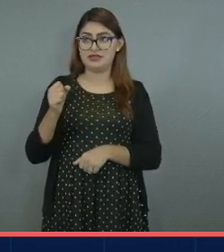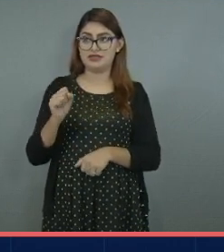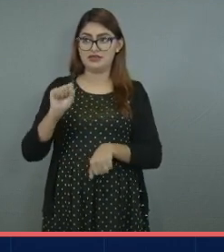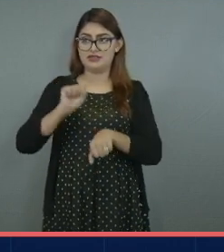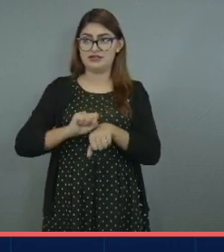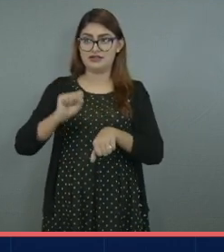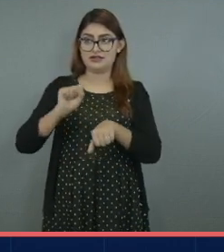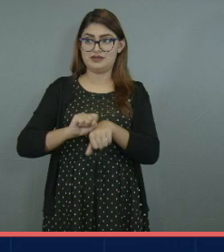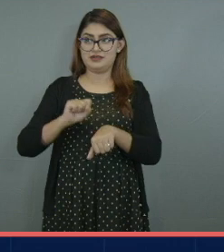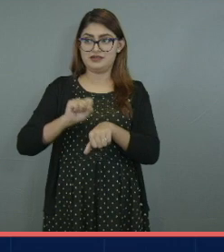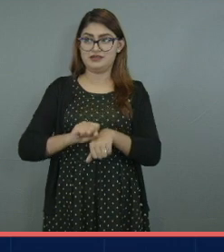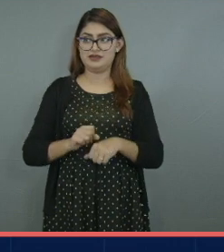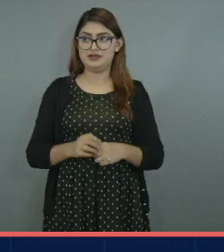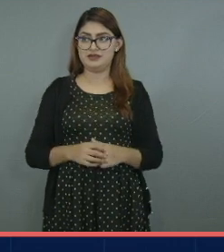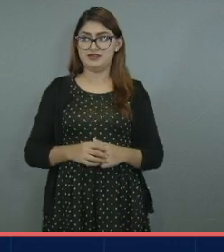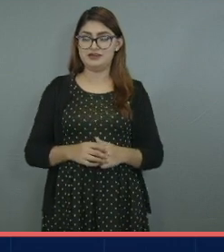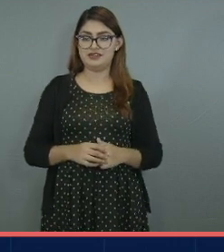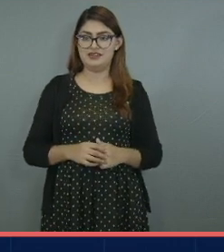¿Se te hace poco?